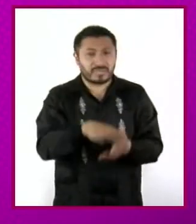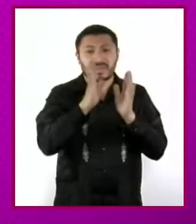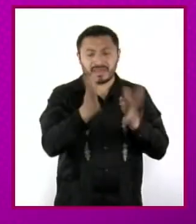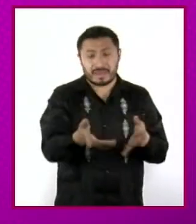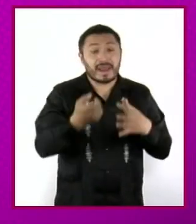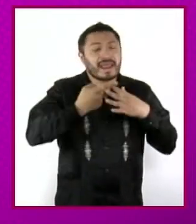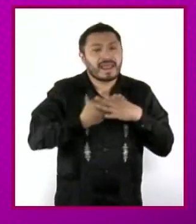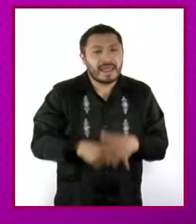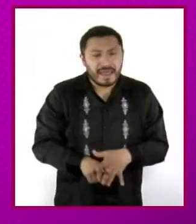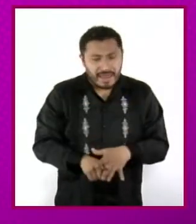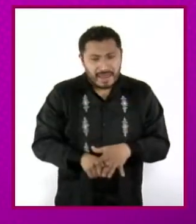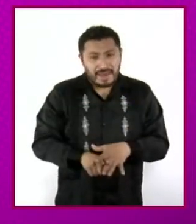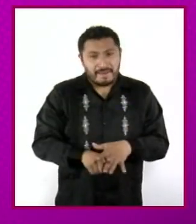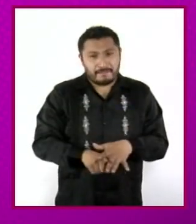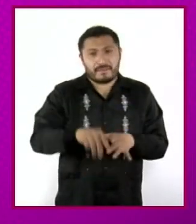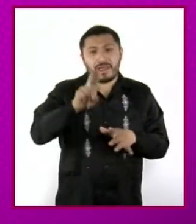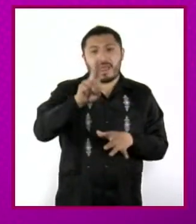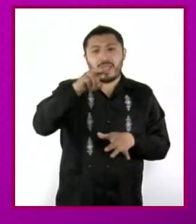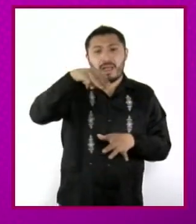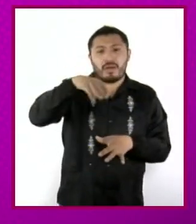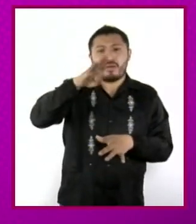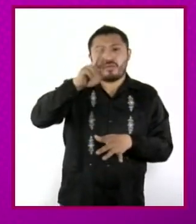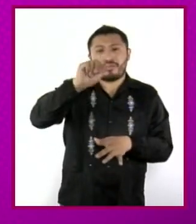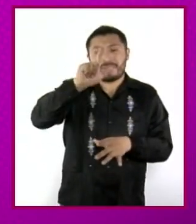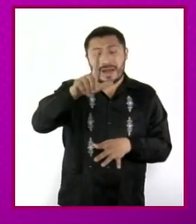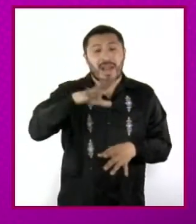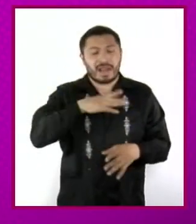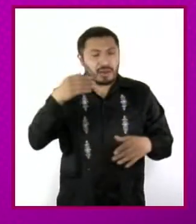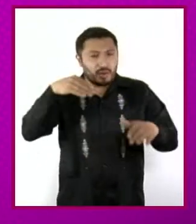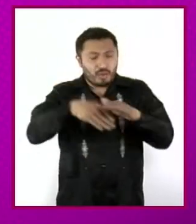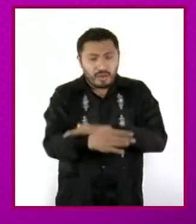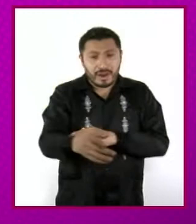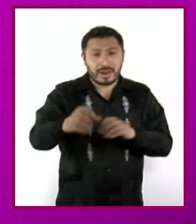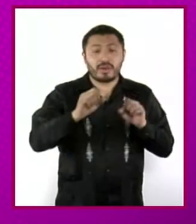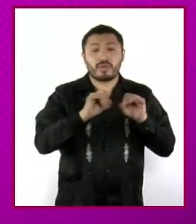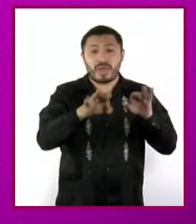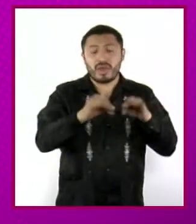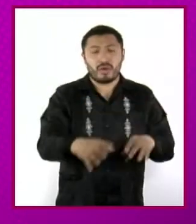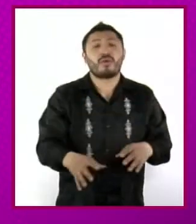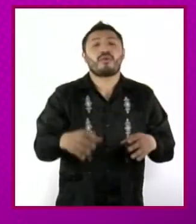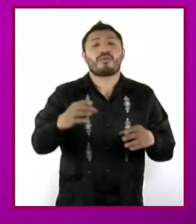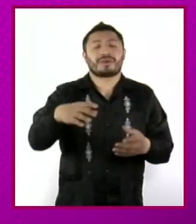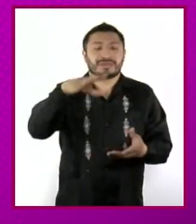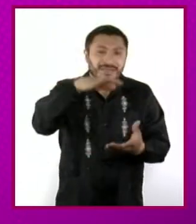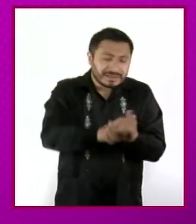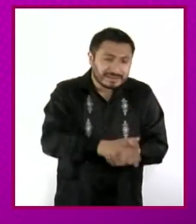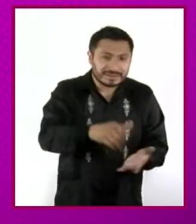uno entra al registro civil, está un umbral cuando entra uno a una ceremonia